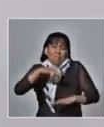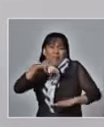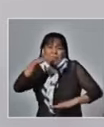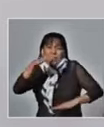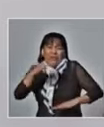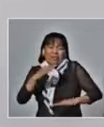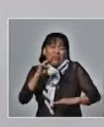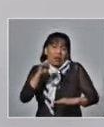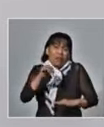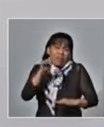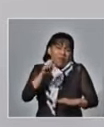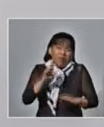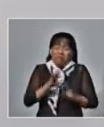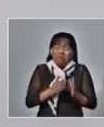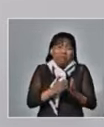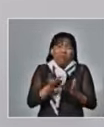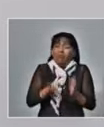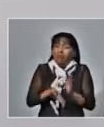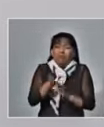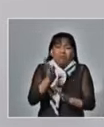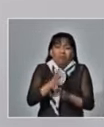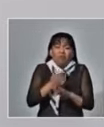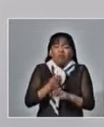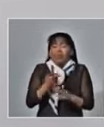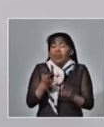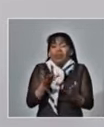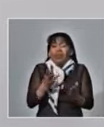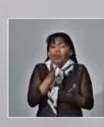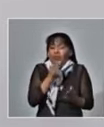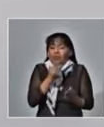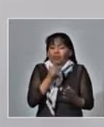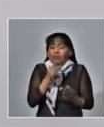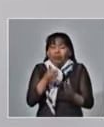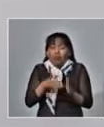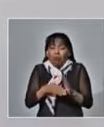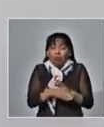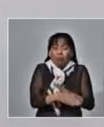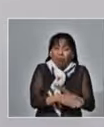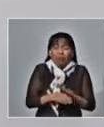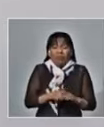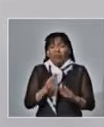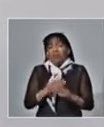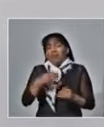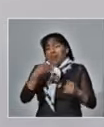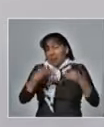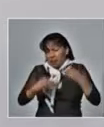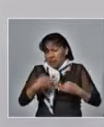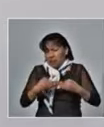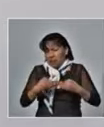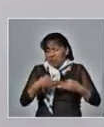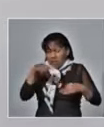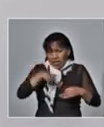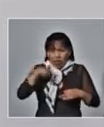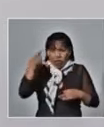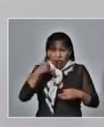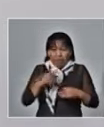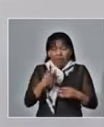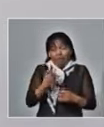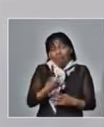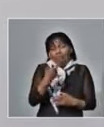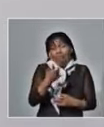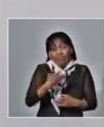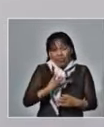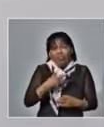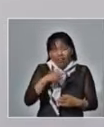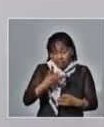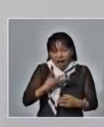al Ministerio Público porque no hay o le piden mordida, porque la justicia en Puebla solo se da al que tiene dinero o tiene relaciones. Y